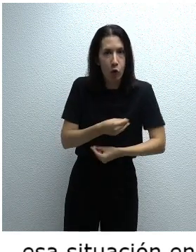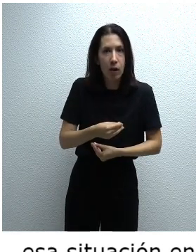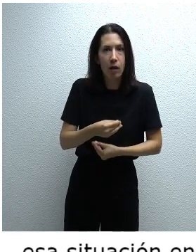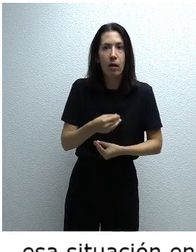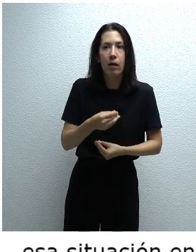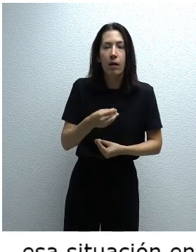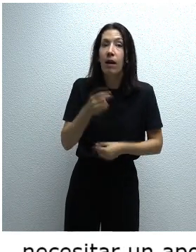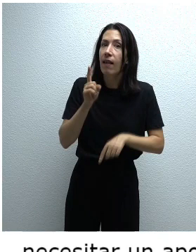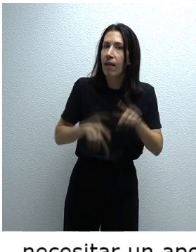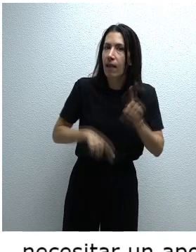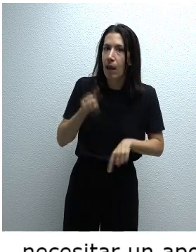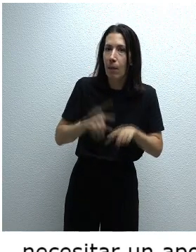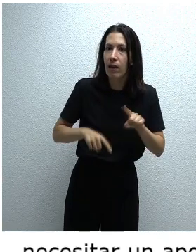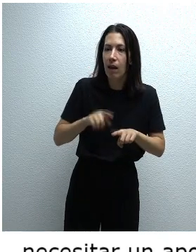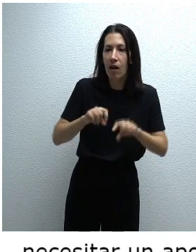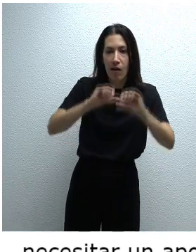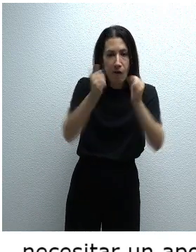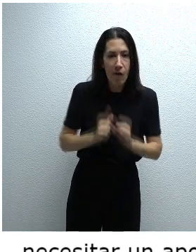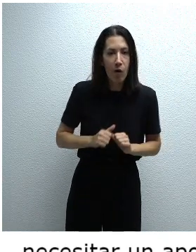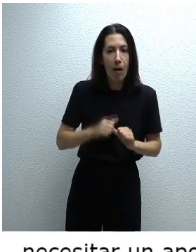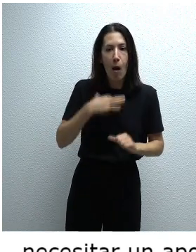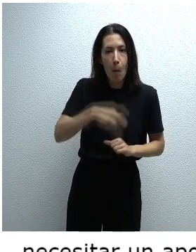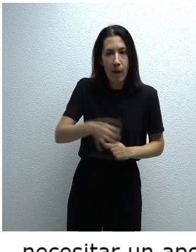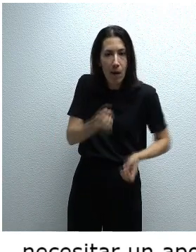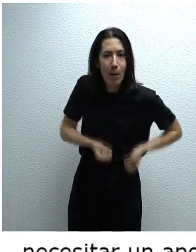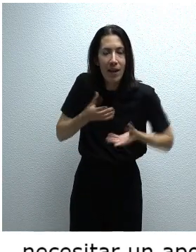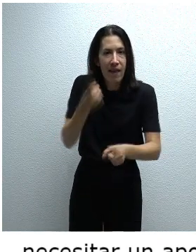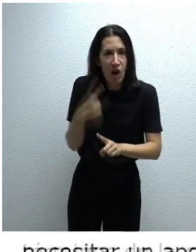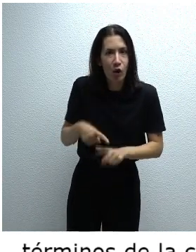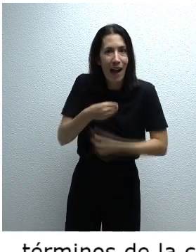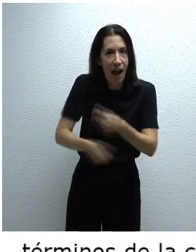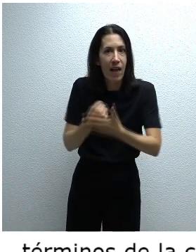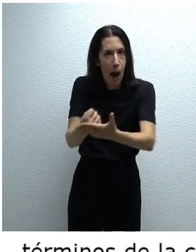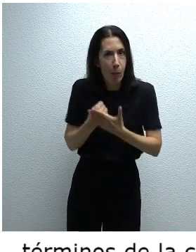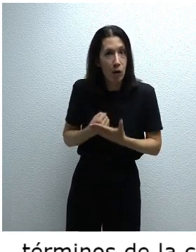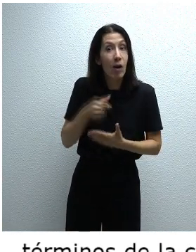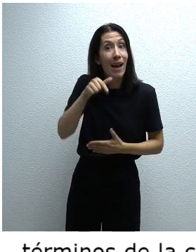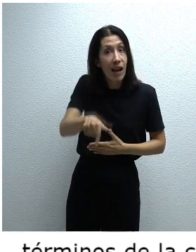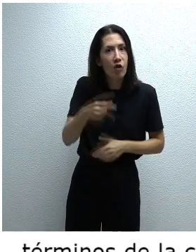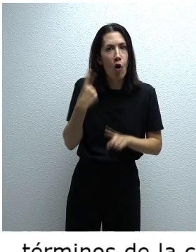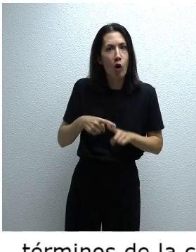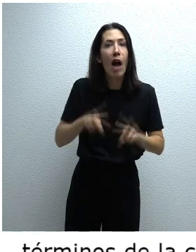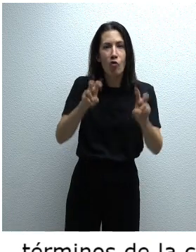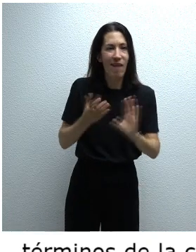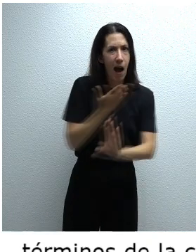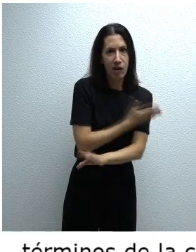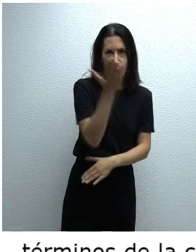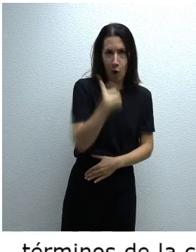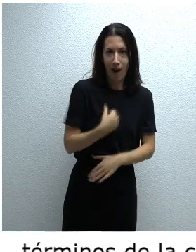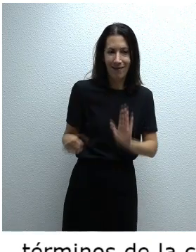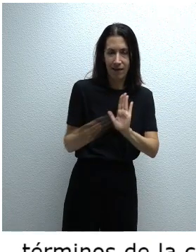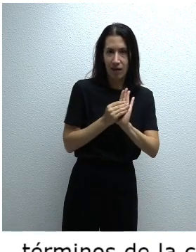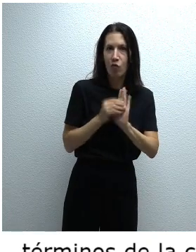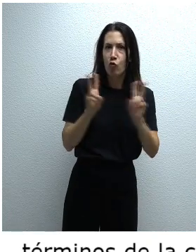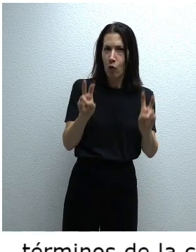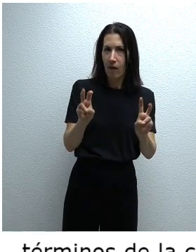comprensión que es capaz de manifestar de la trascendencia de lo que está haciendo. Es la principal novedad de la ley, el de